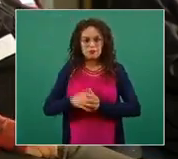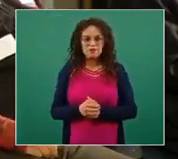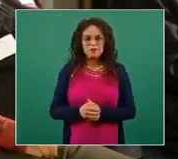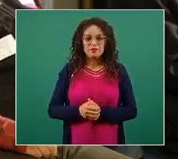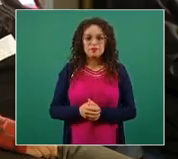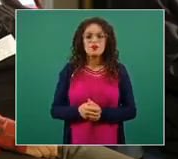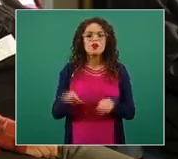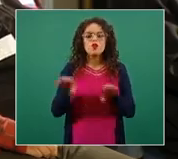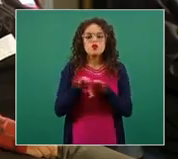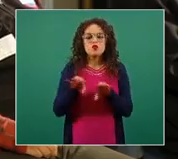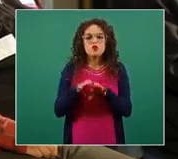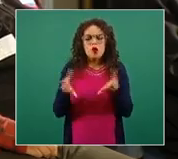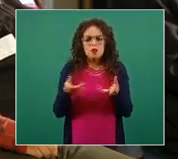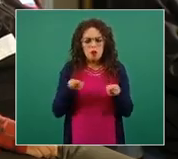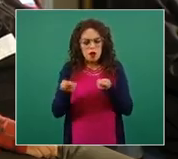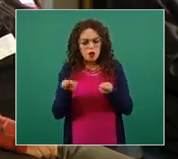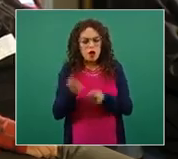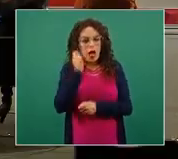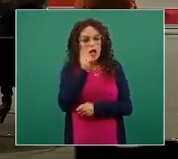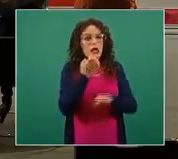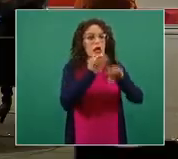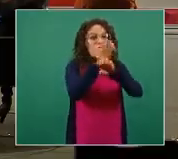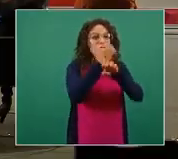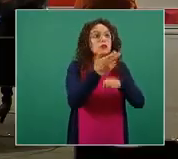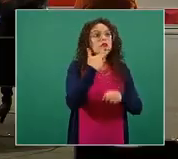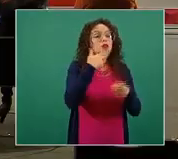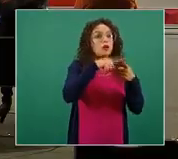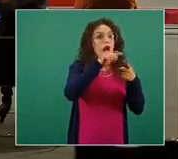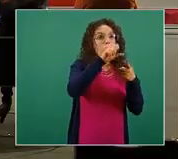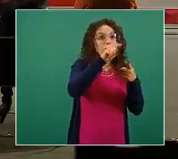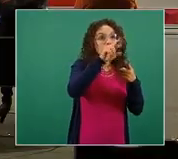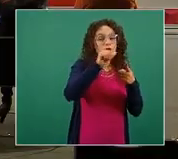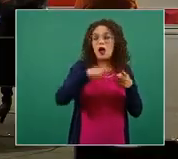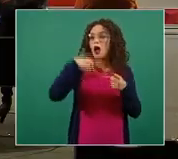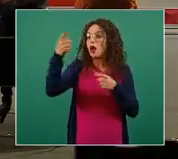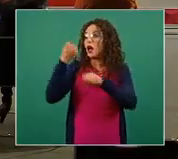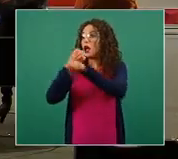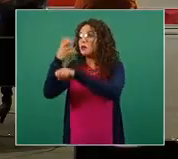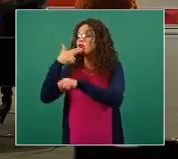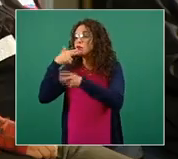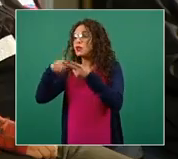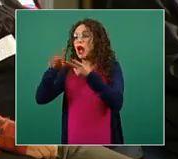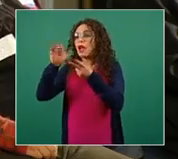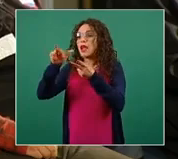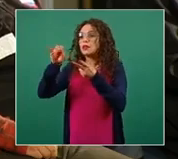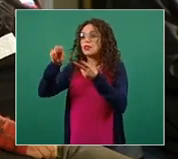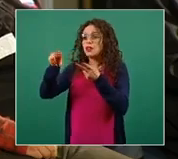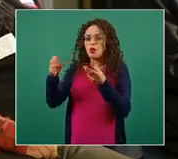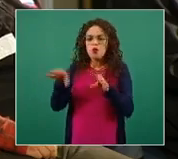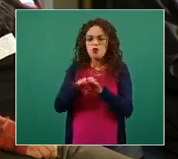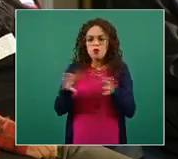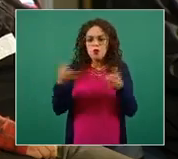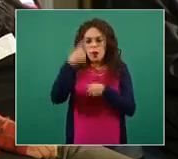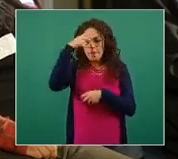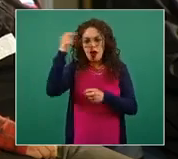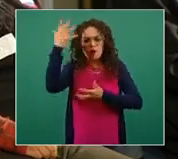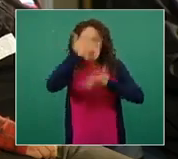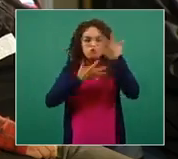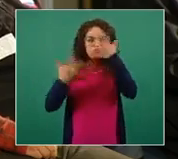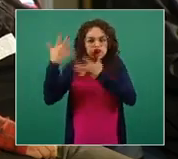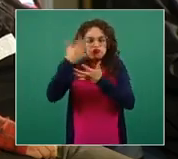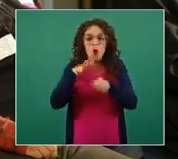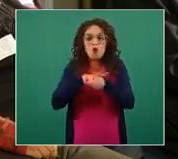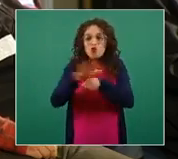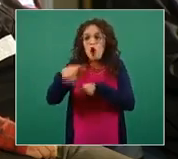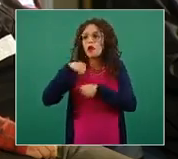en tal estado si se aplicó Astra? ¿Cómo va a ser esa cuestión para que también la población no se confunda de que, pues, cuál me toca y